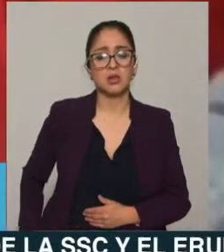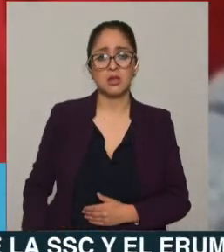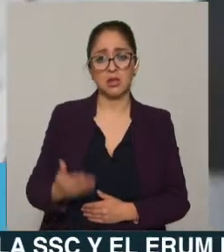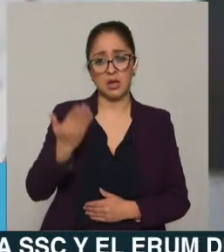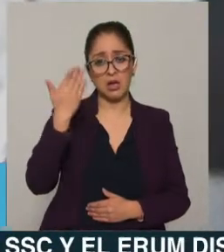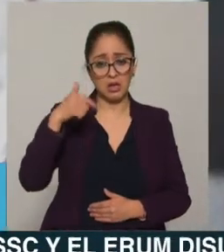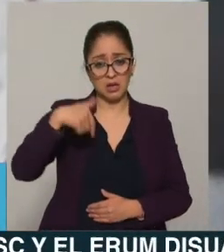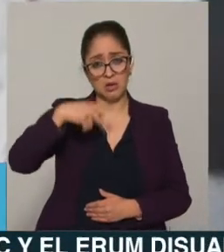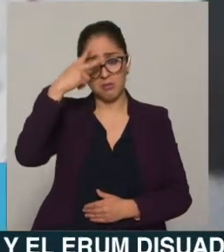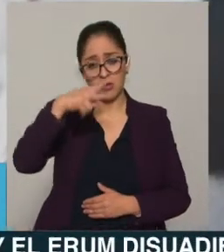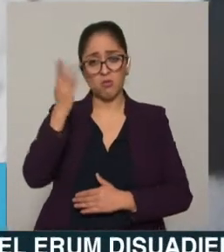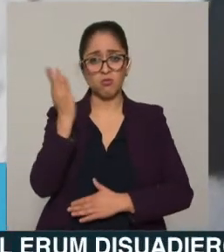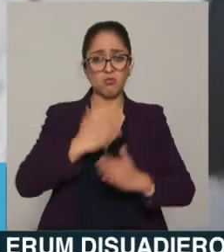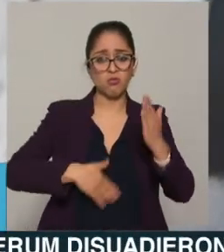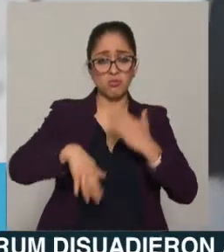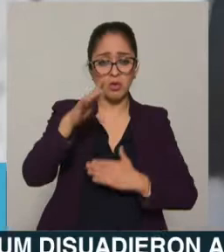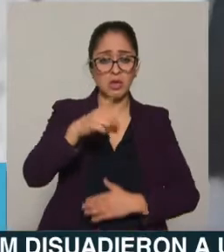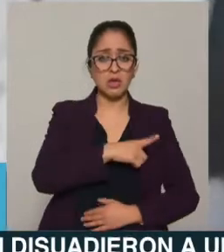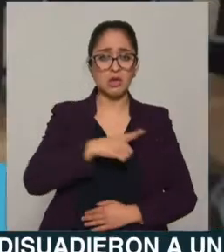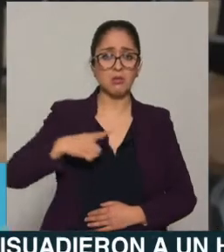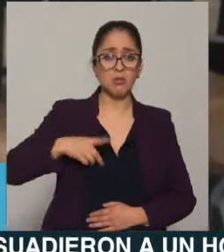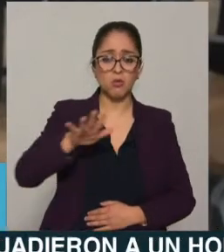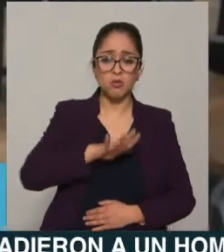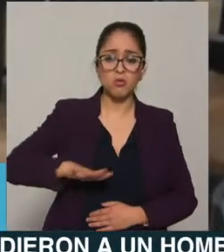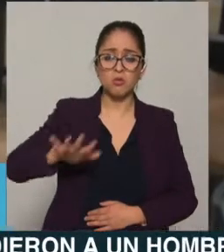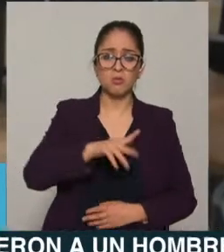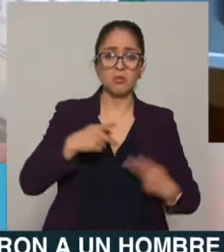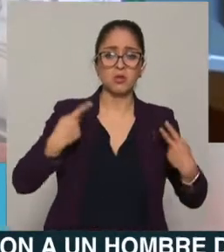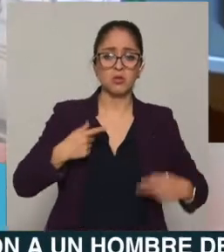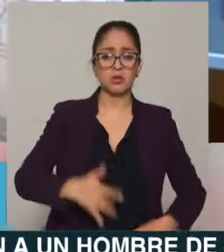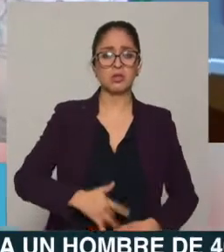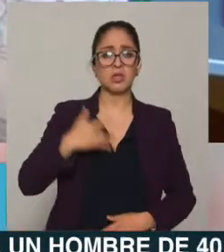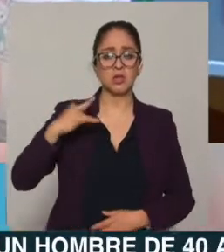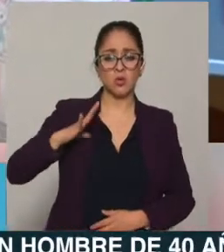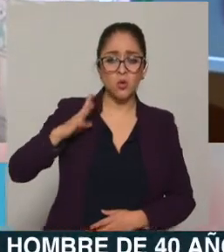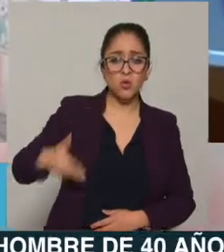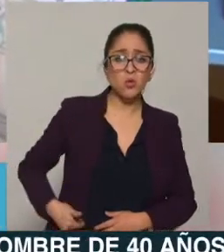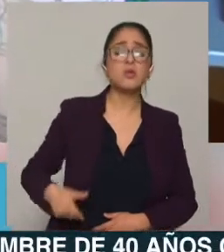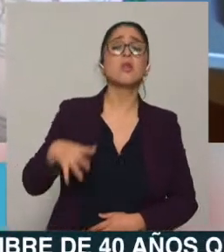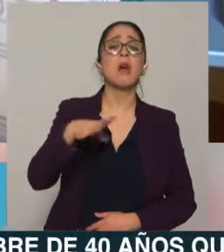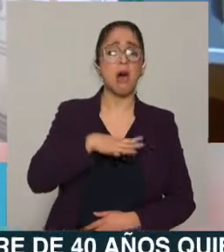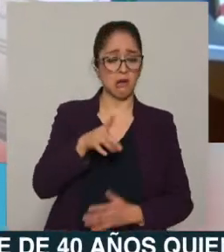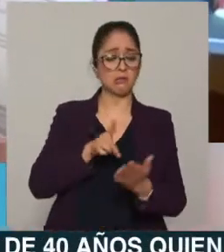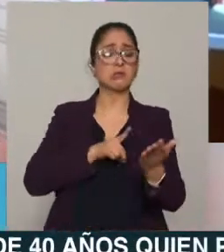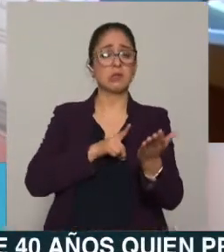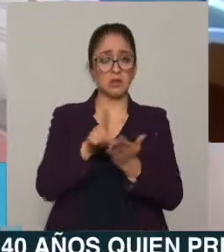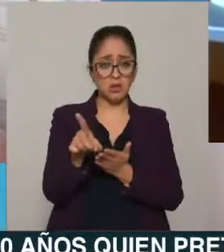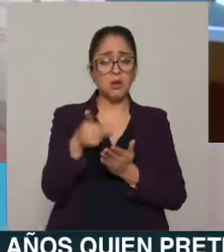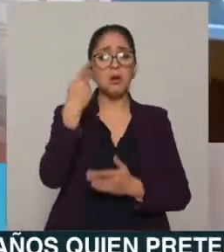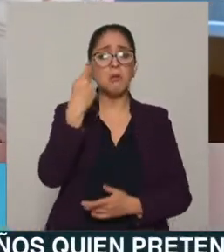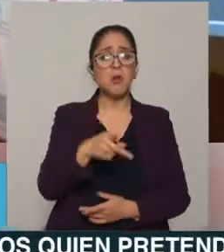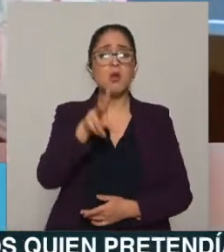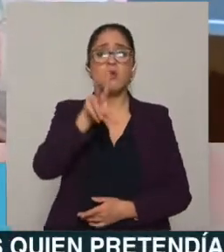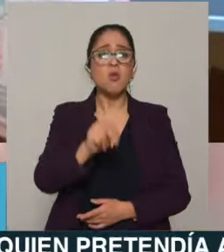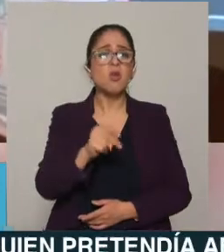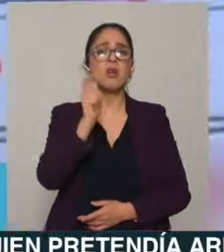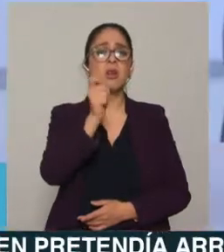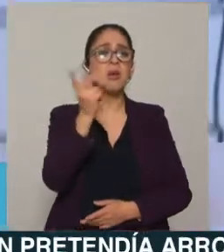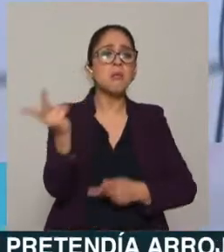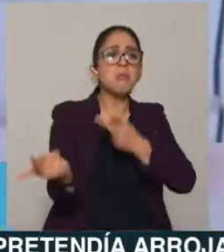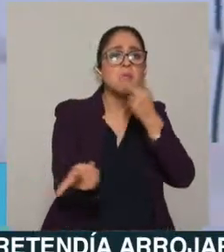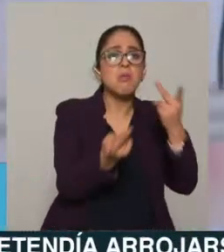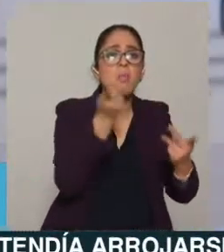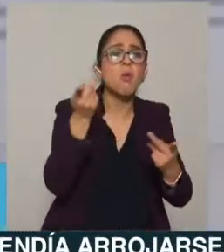De eso debemos sentirnos orgullosos, que en esta ciudad reconocemos derechos sin cuestionar moralmente a